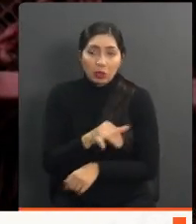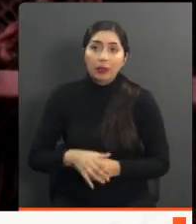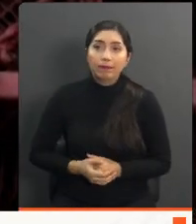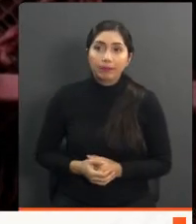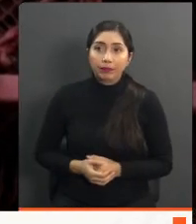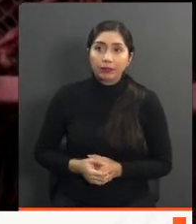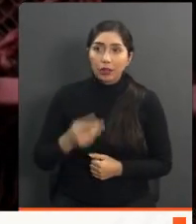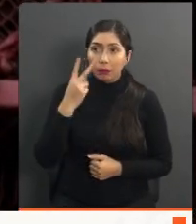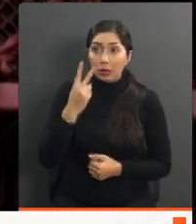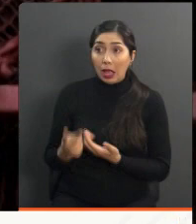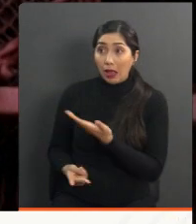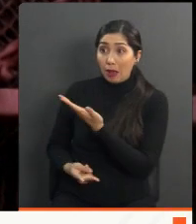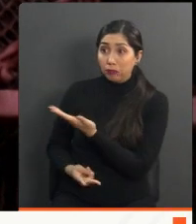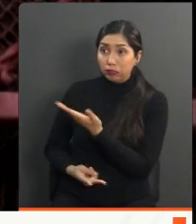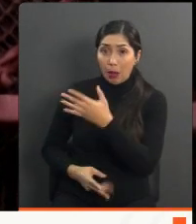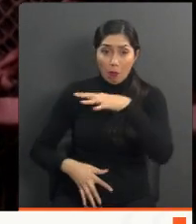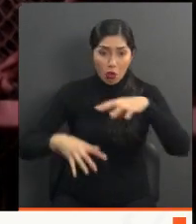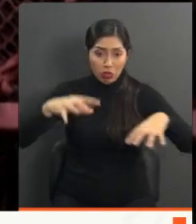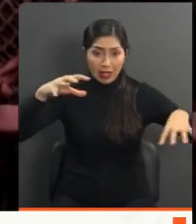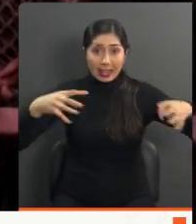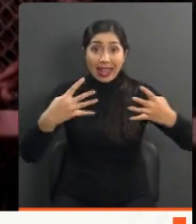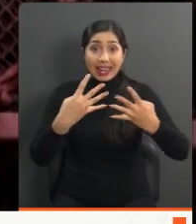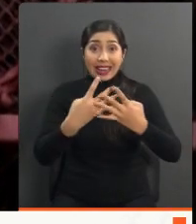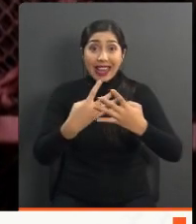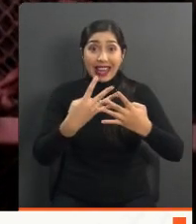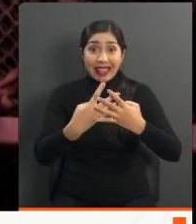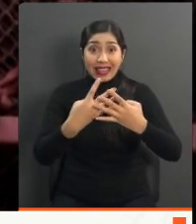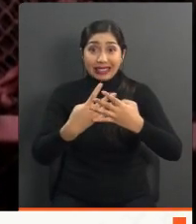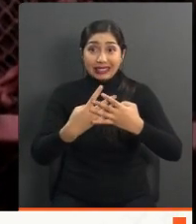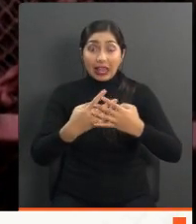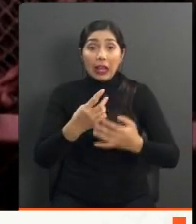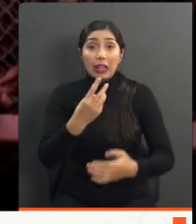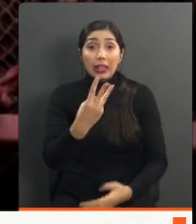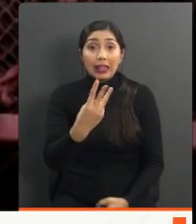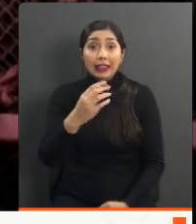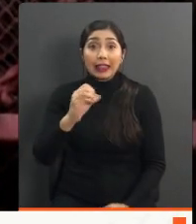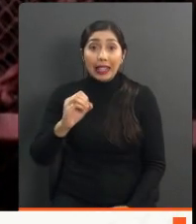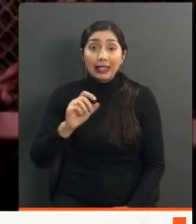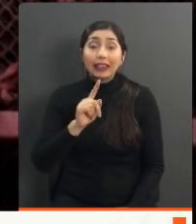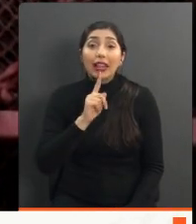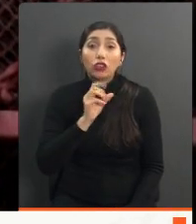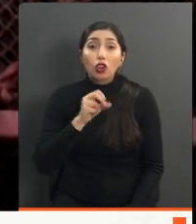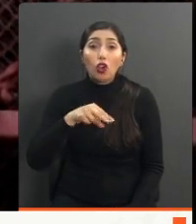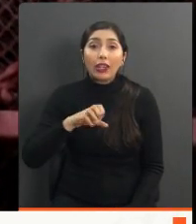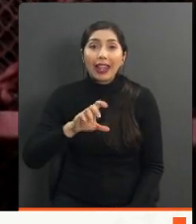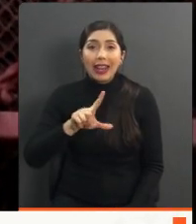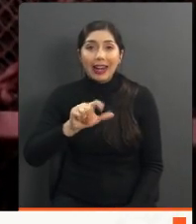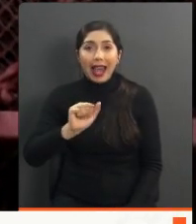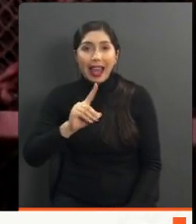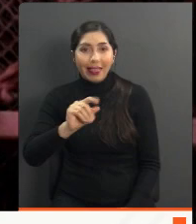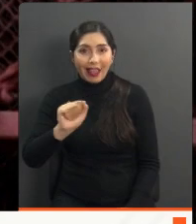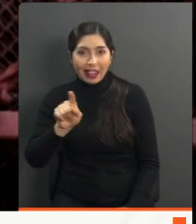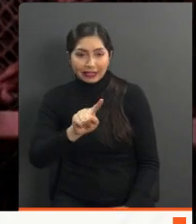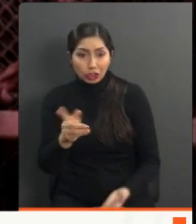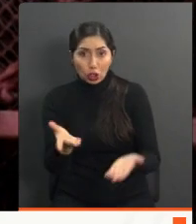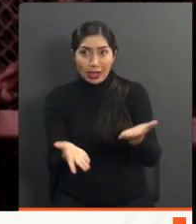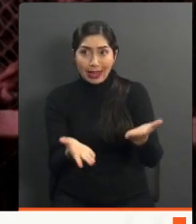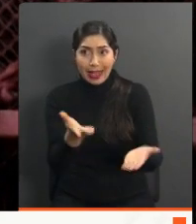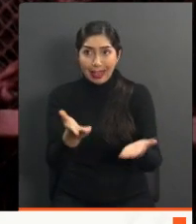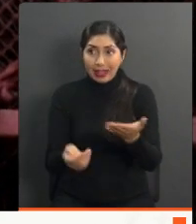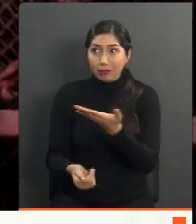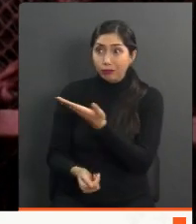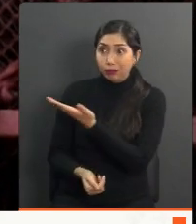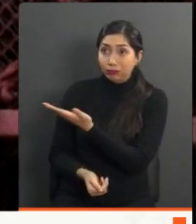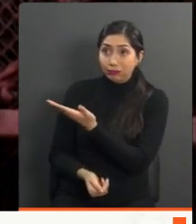este minuto estoy sobre una montaña de redes son 30 toneladas de redes y este es el material con que se cubren apenas de